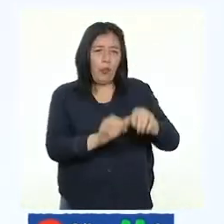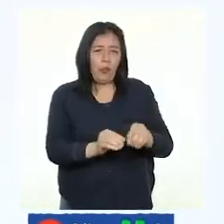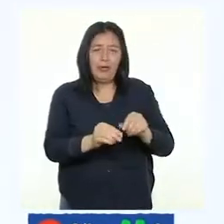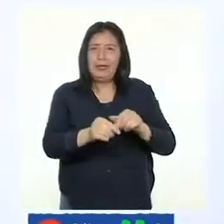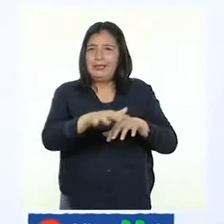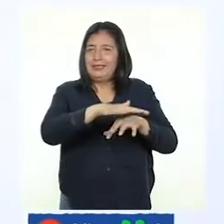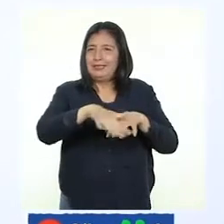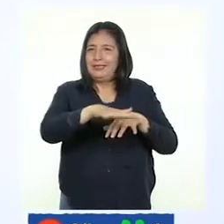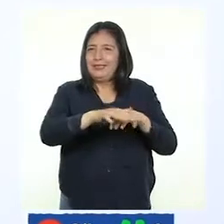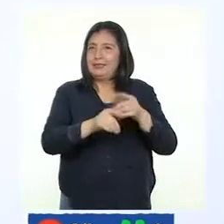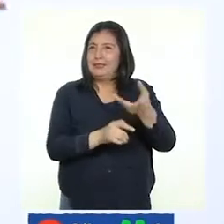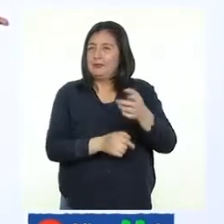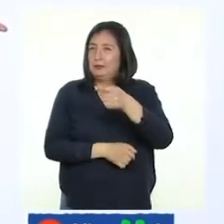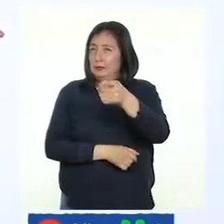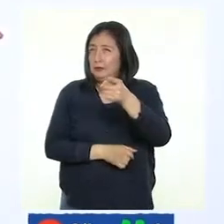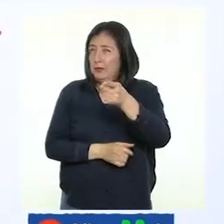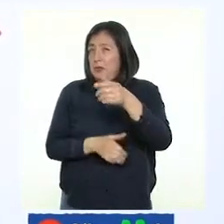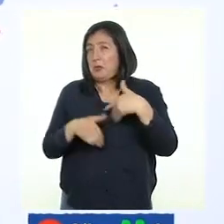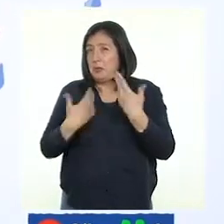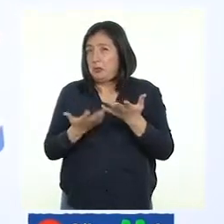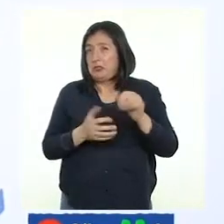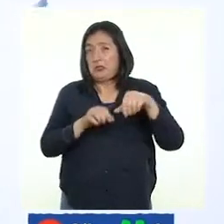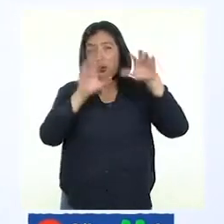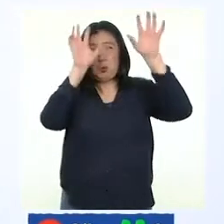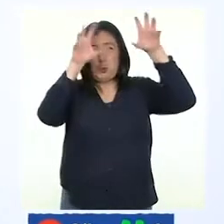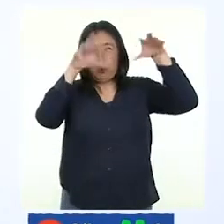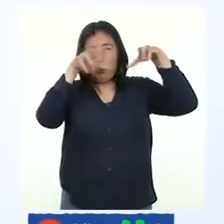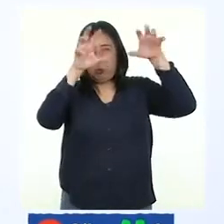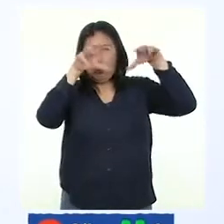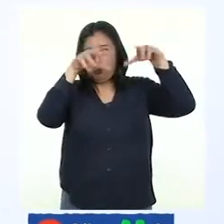Tierra. Estas pueden ser lluvias,